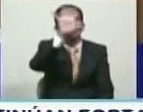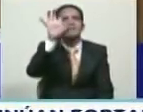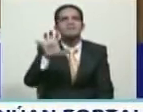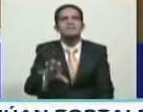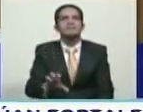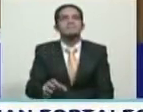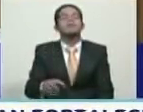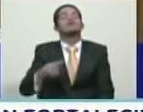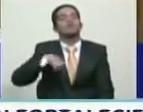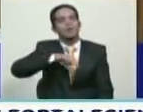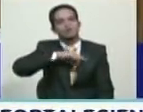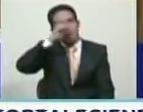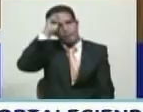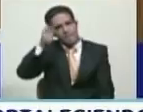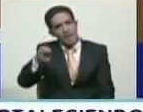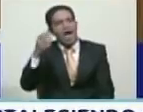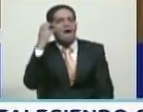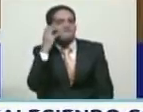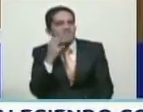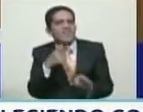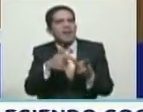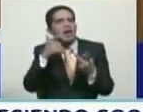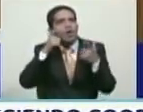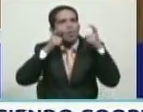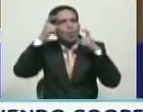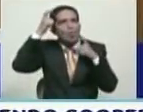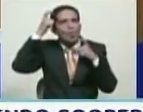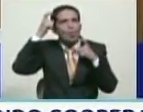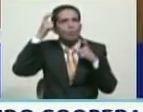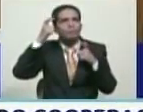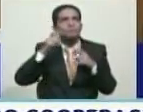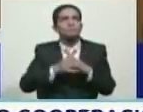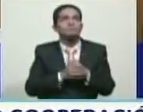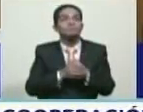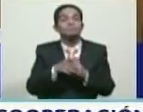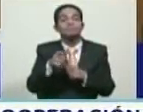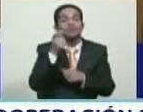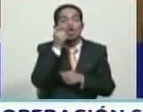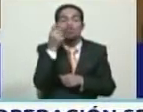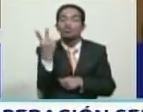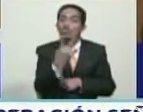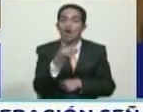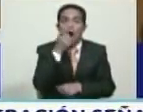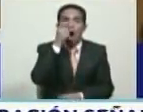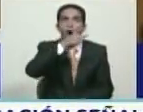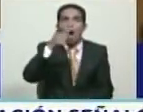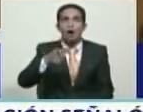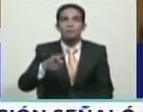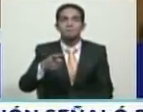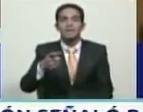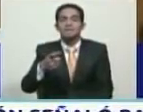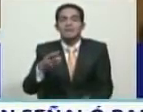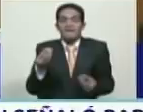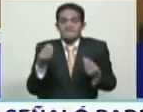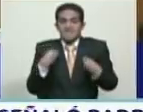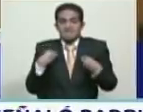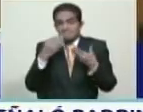nuestro homenaje a Fidel y Hugo, y son hombres inmortales para la historia de la humanidad.